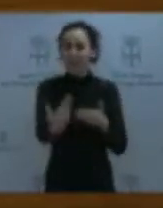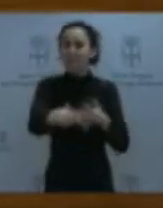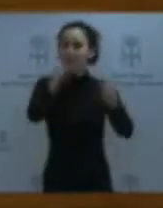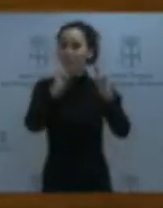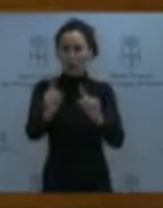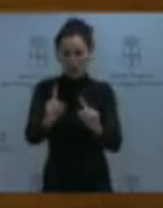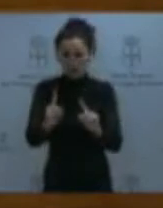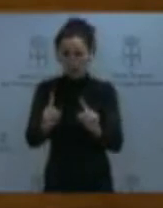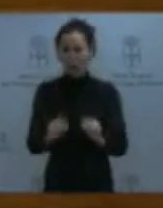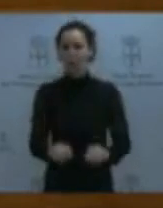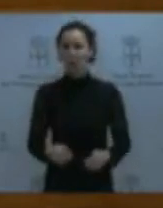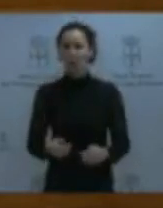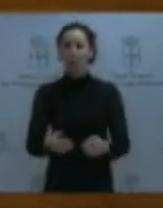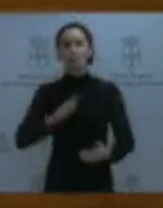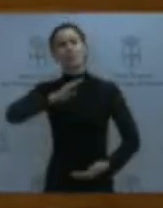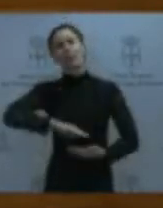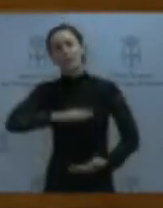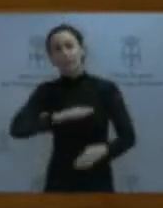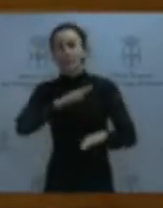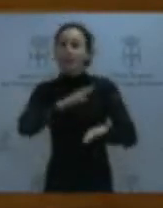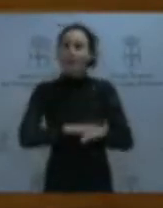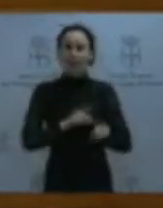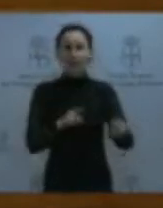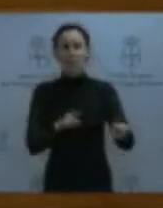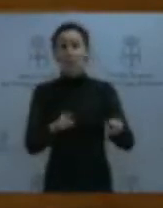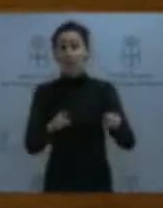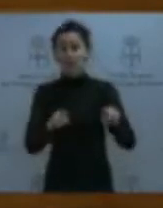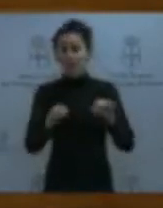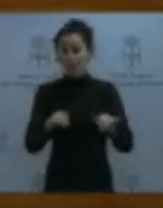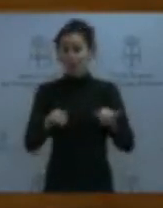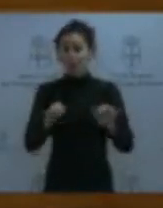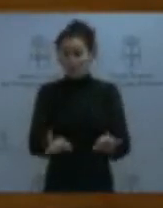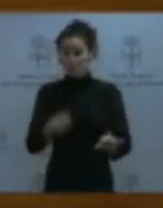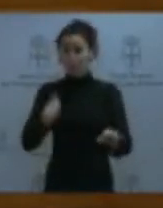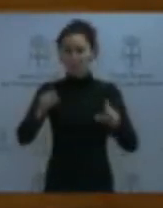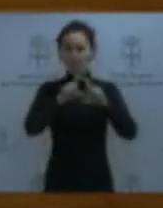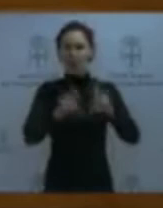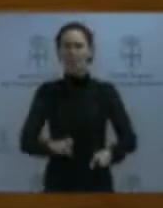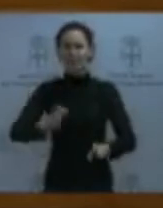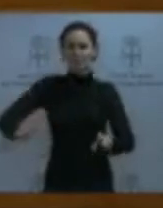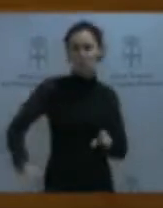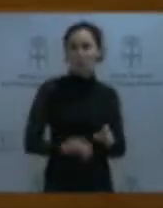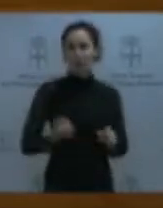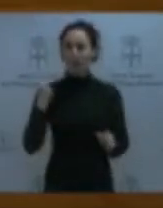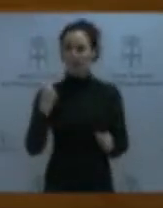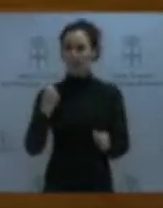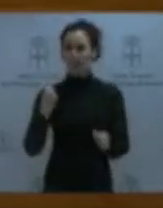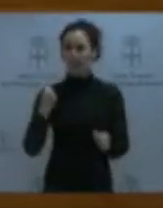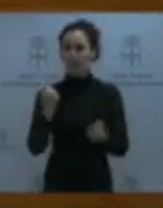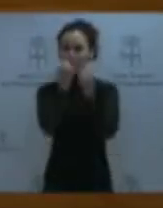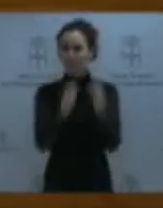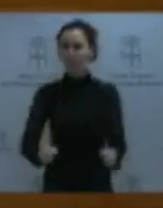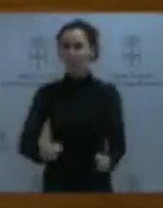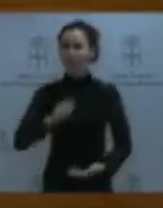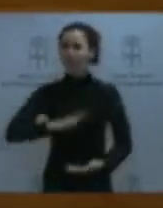en condiciones de hacer frente al oligopolio de las industrias energéticas, pero ¿cómo lo van a estar?